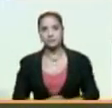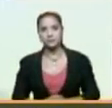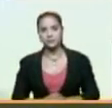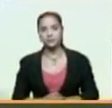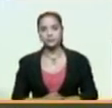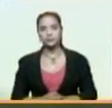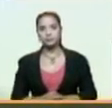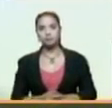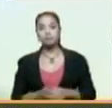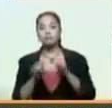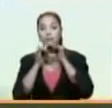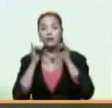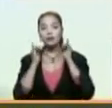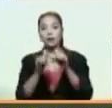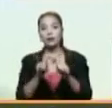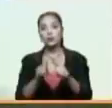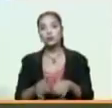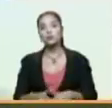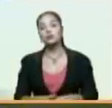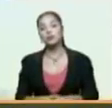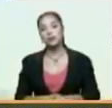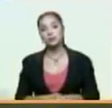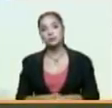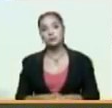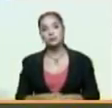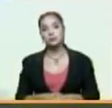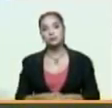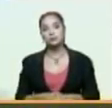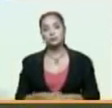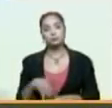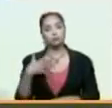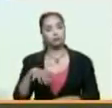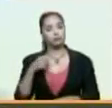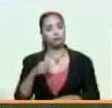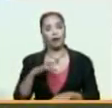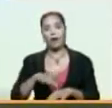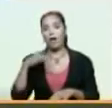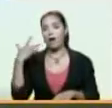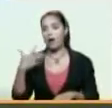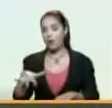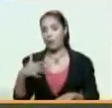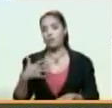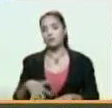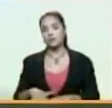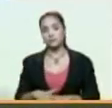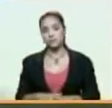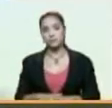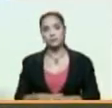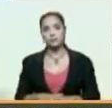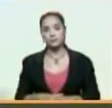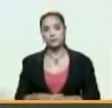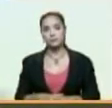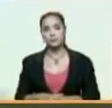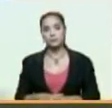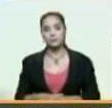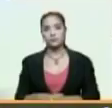una denuncia que calificaría de extremadamente grave, que